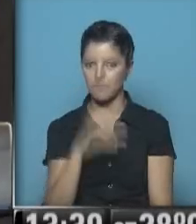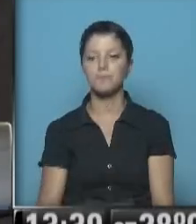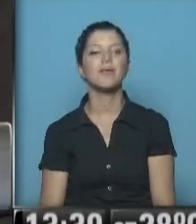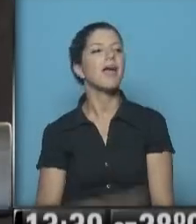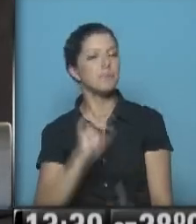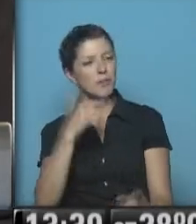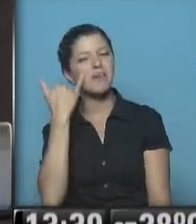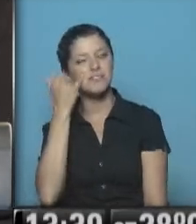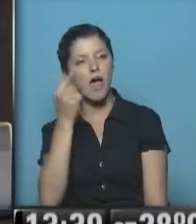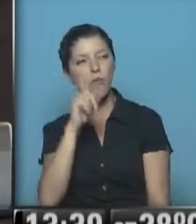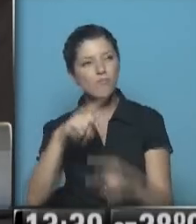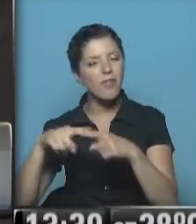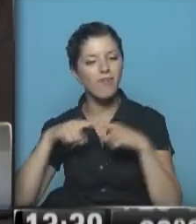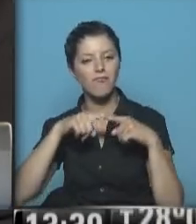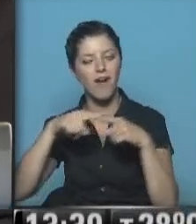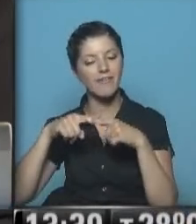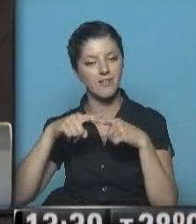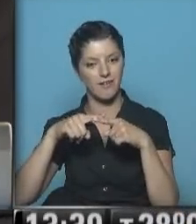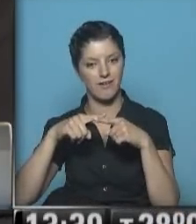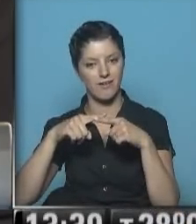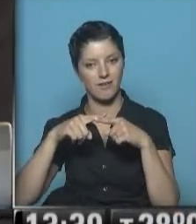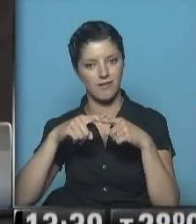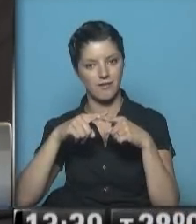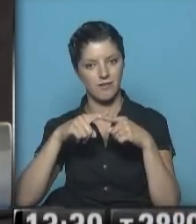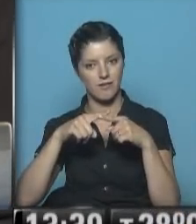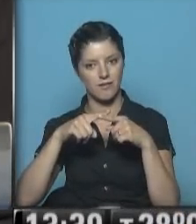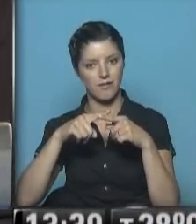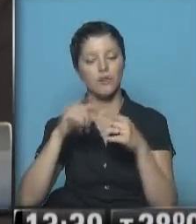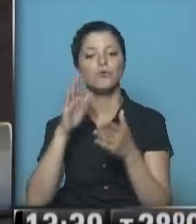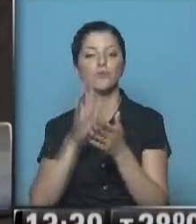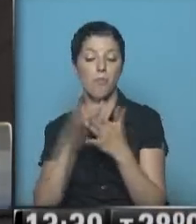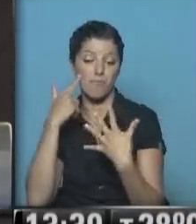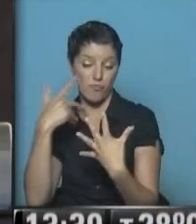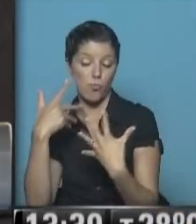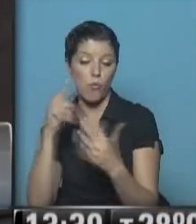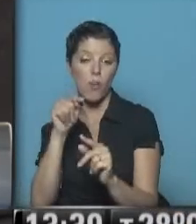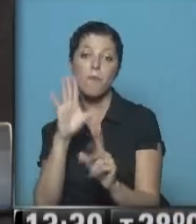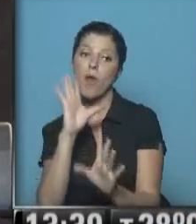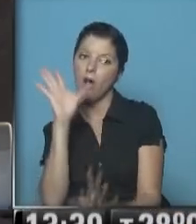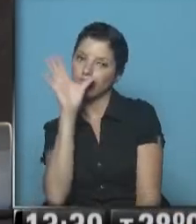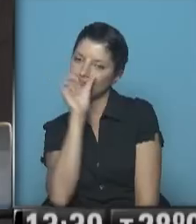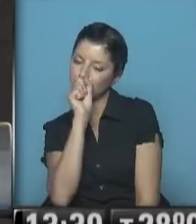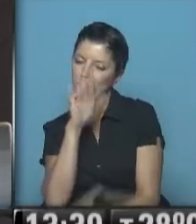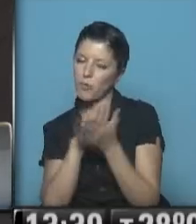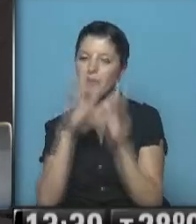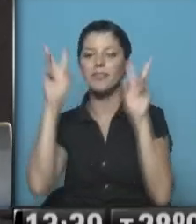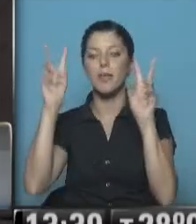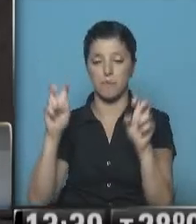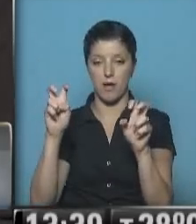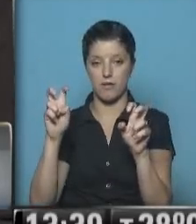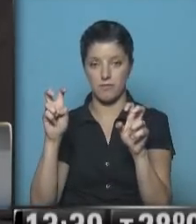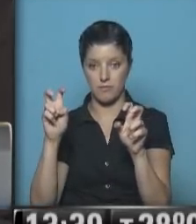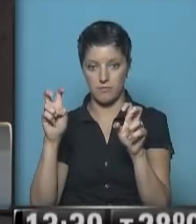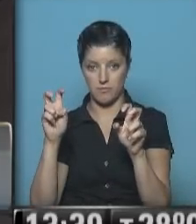había un debate, inclusive a nivel de intelectuales, aunque un tanto acallado, sobre el tema de que como